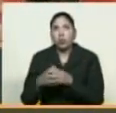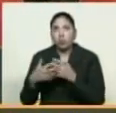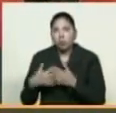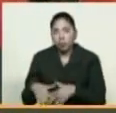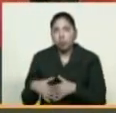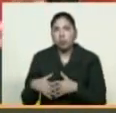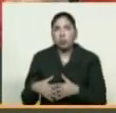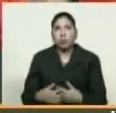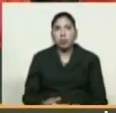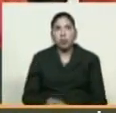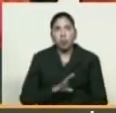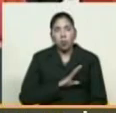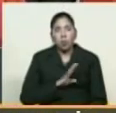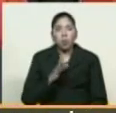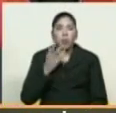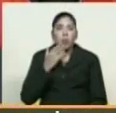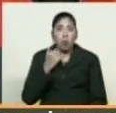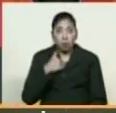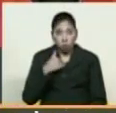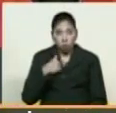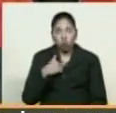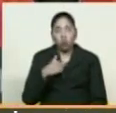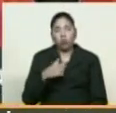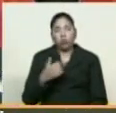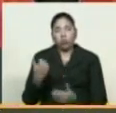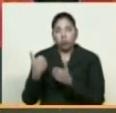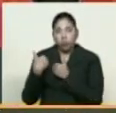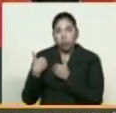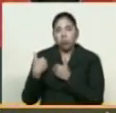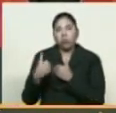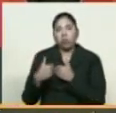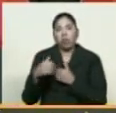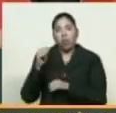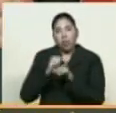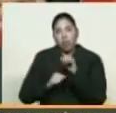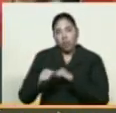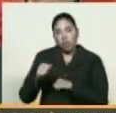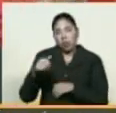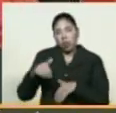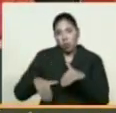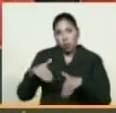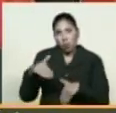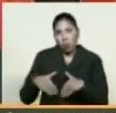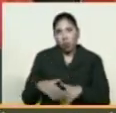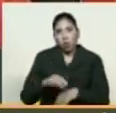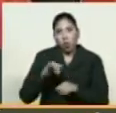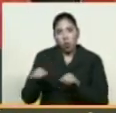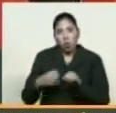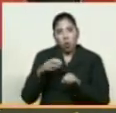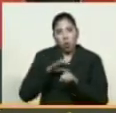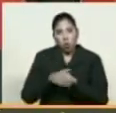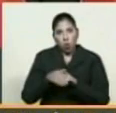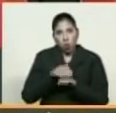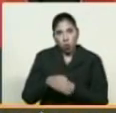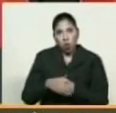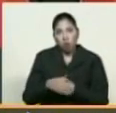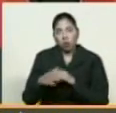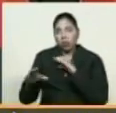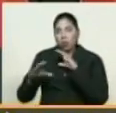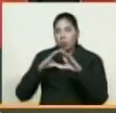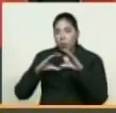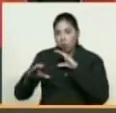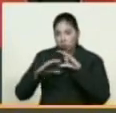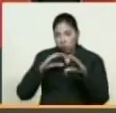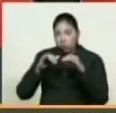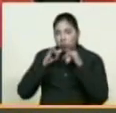defensa del voto. Por ejemplo, a mí me corresponde esa área. Maquinaria electoral y defensa del voto. Jorge Rodríguez está en el área comunicacional. Ayer